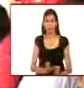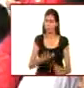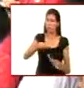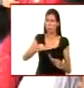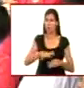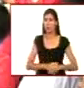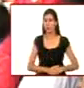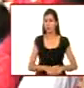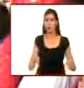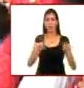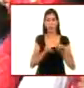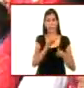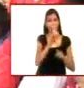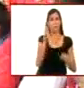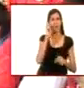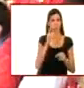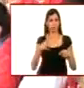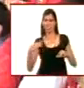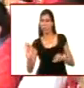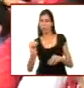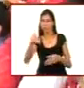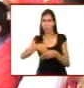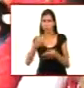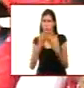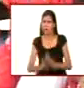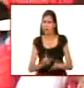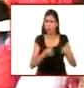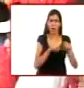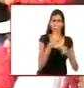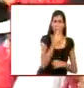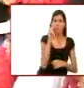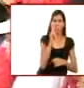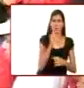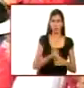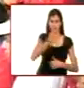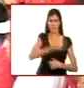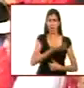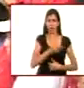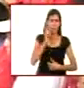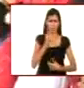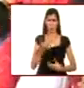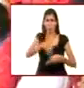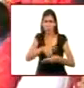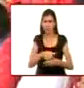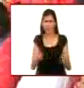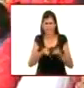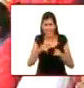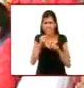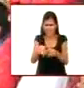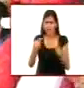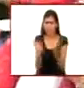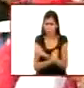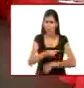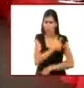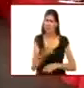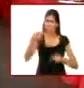aproximadamente valen por un profesor. Esa es la transformación universitaria, esa es la democracia, compañero. Estamos de acuerdo con la transformación a